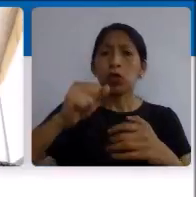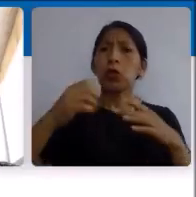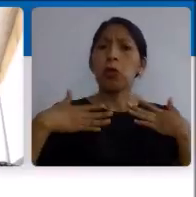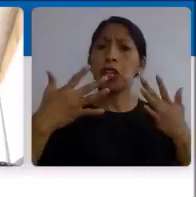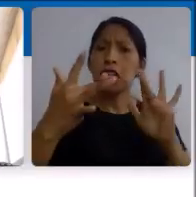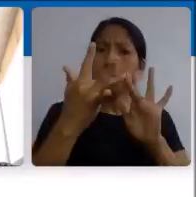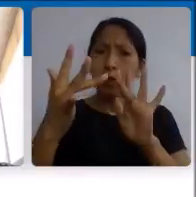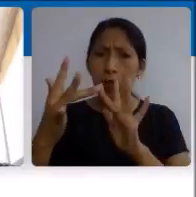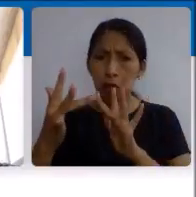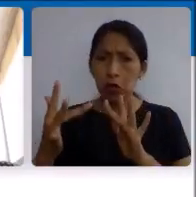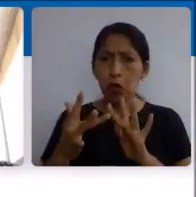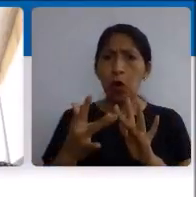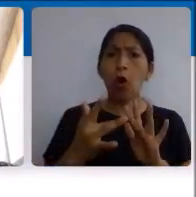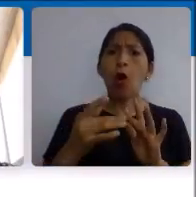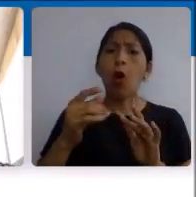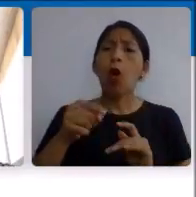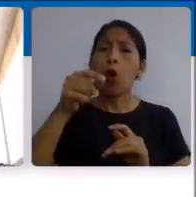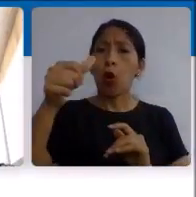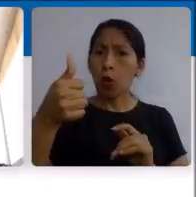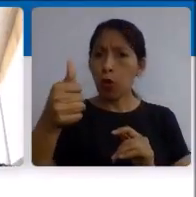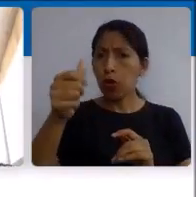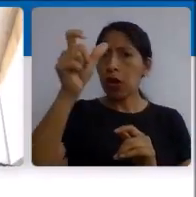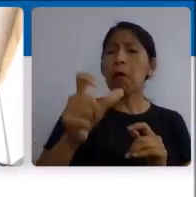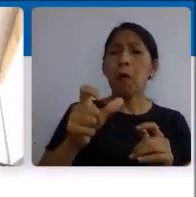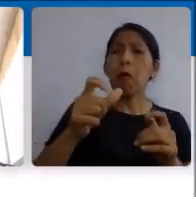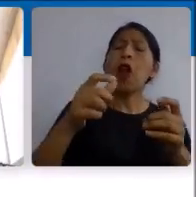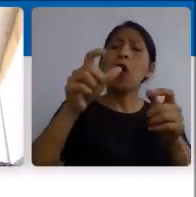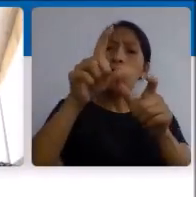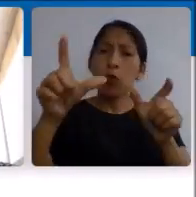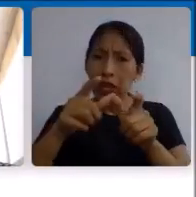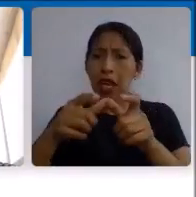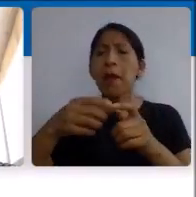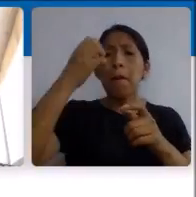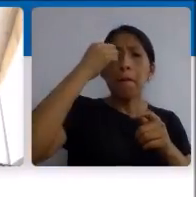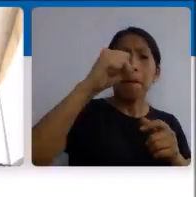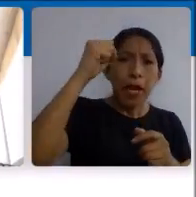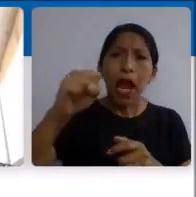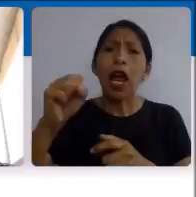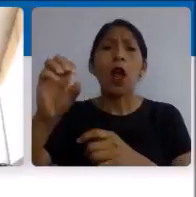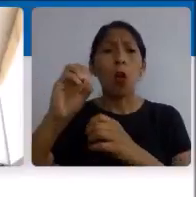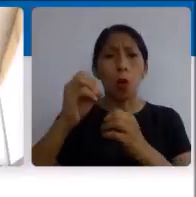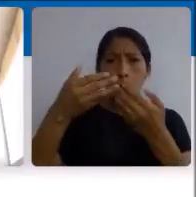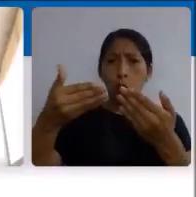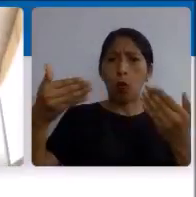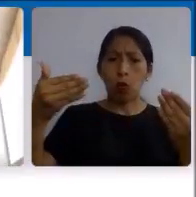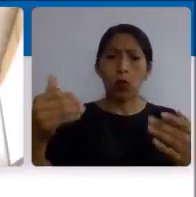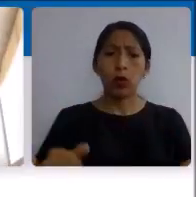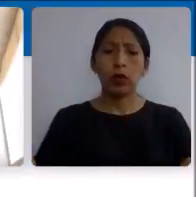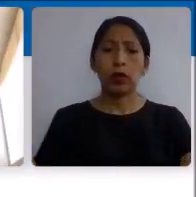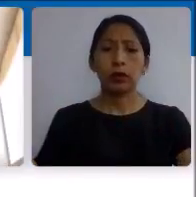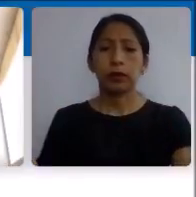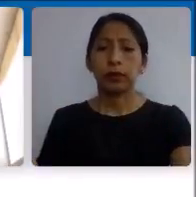un tour operador, con un agente de viajes o con un mismo hotel o producto, ¿no? Hay otras maneras